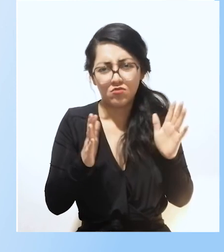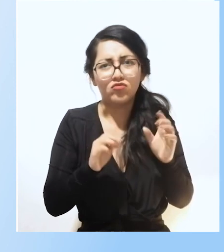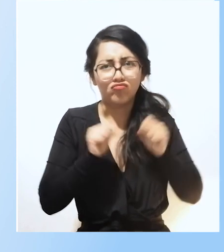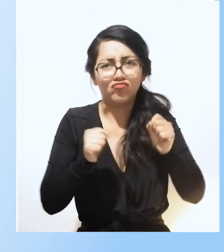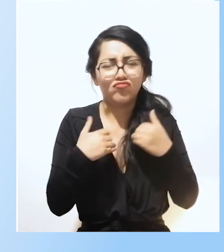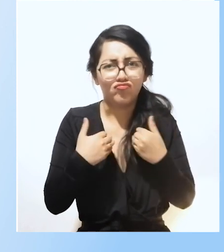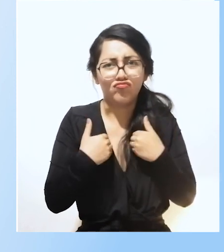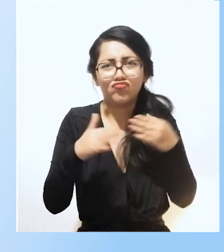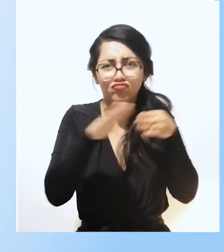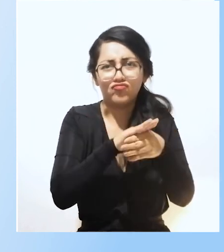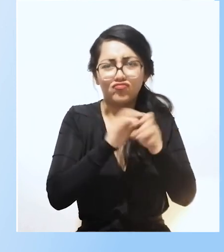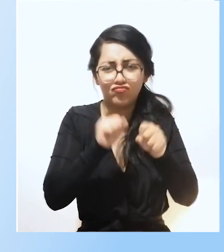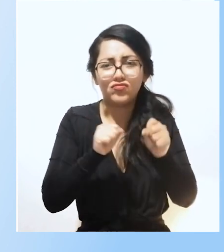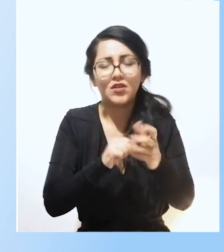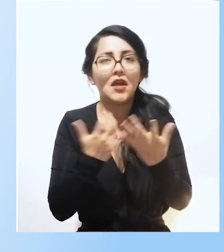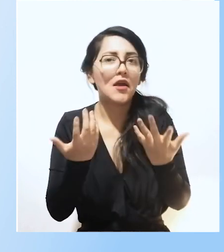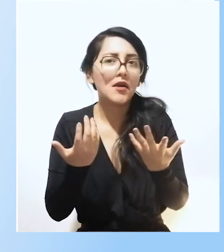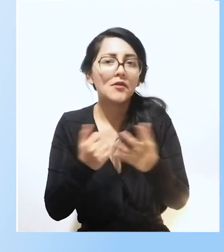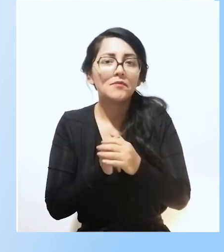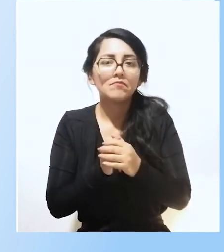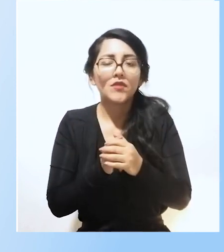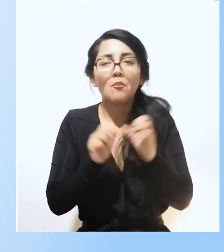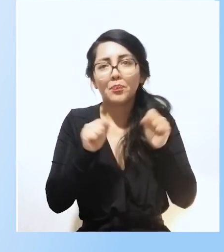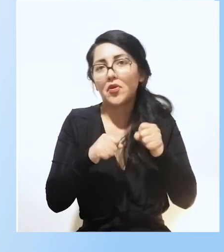nunca, tanto a nivel post